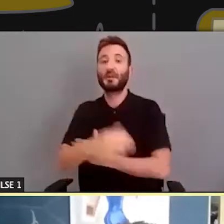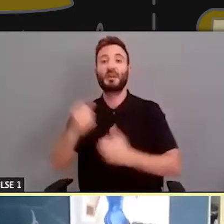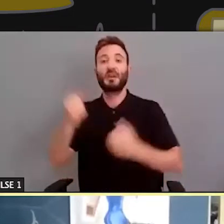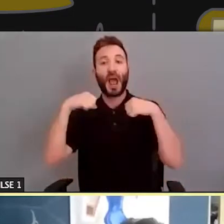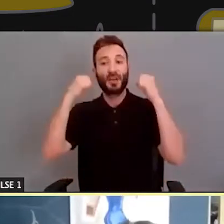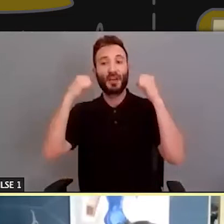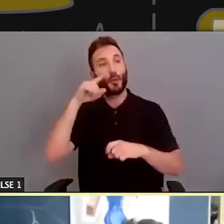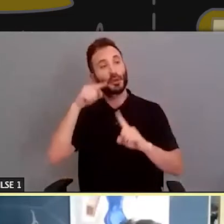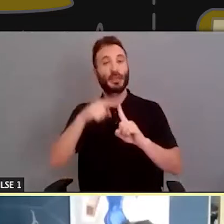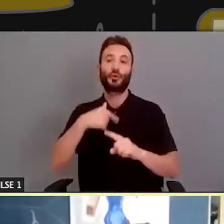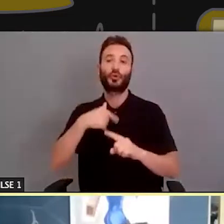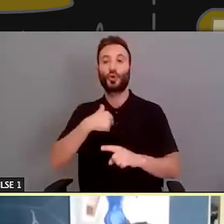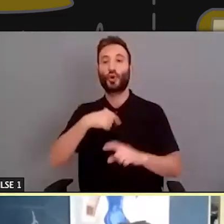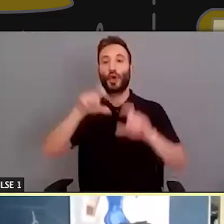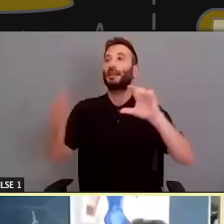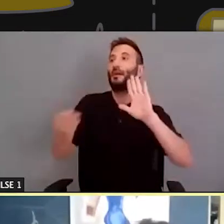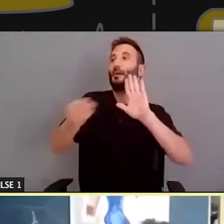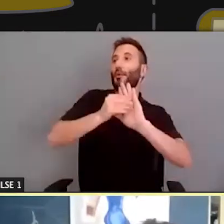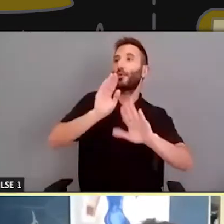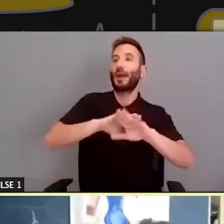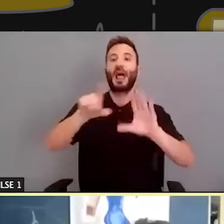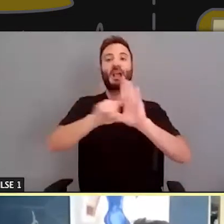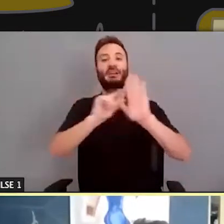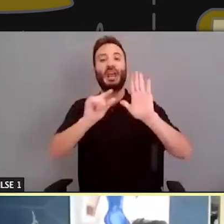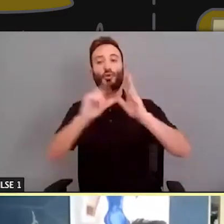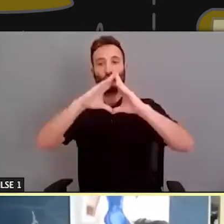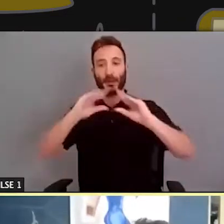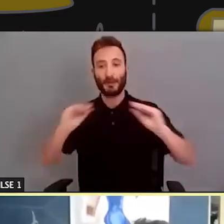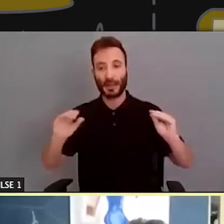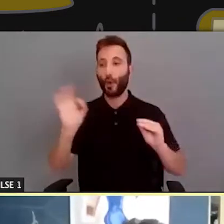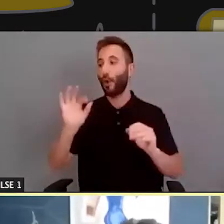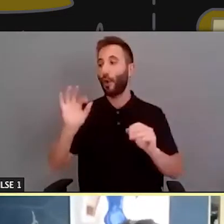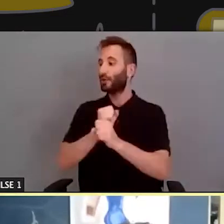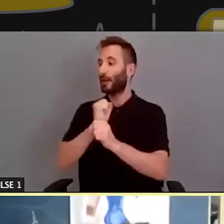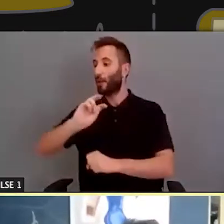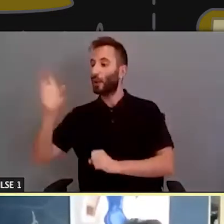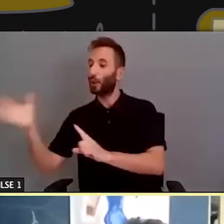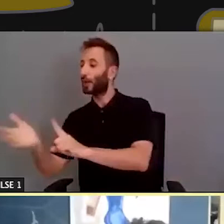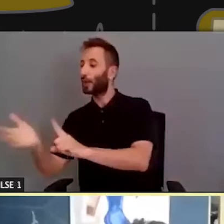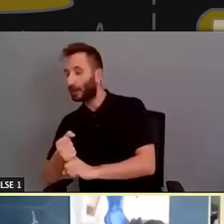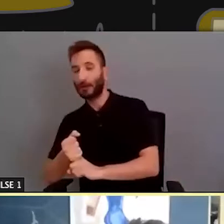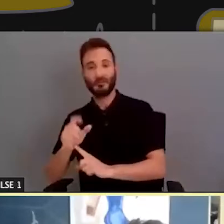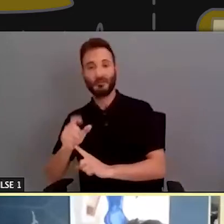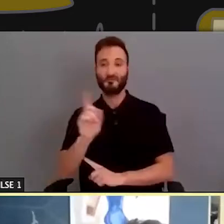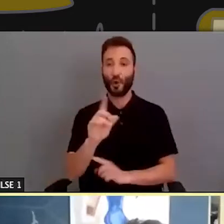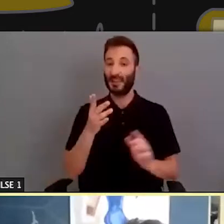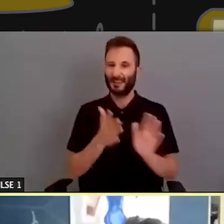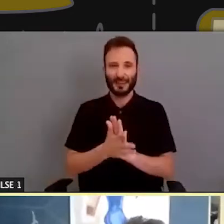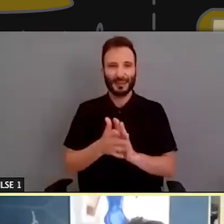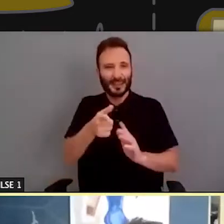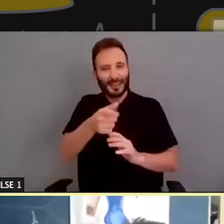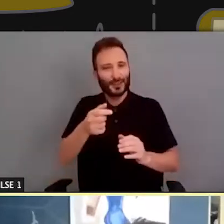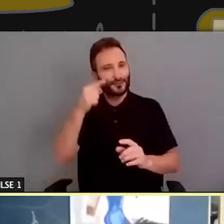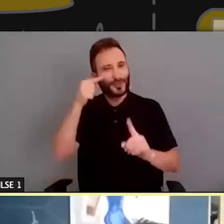un plus o tener créditos en la universidad o cualquier otro trabajo o formación vocacional, porque